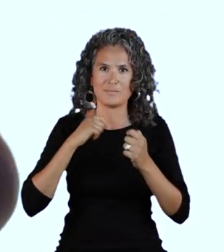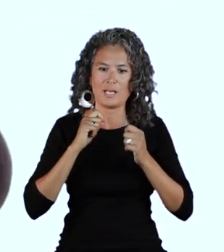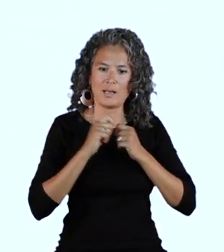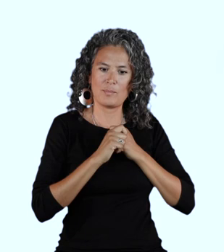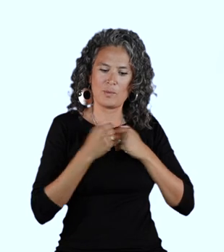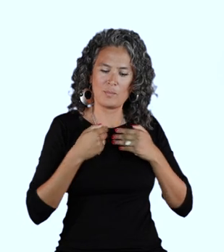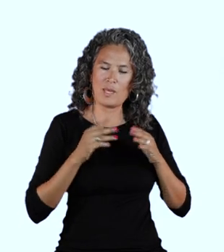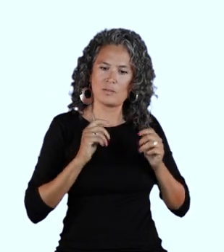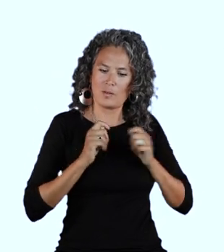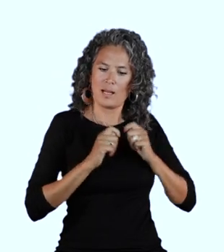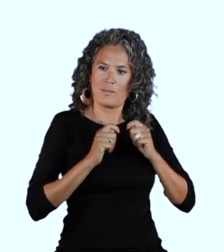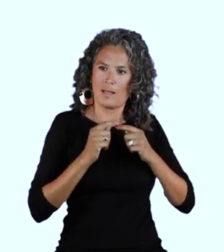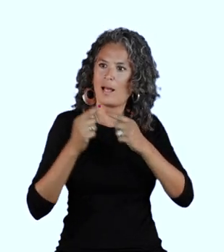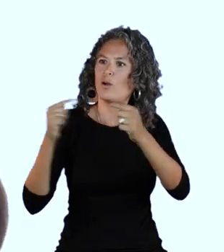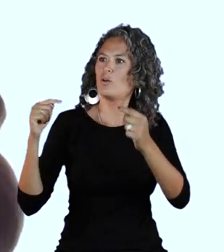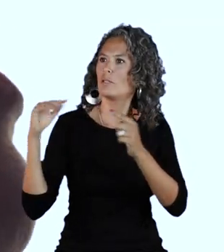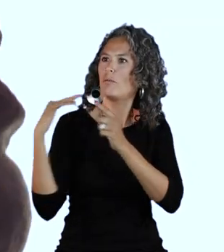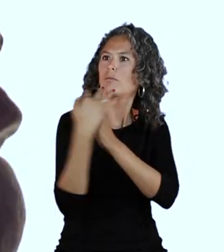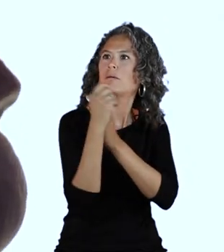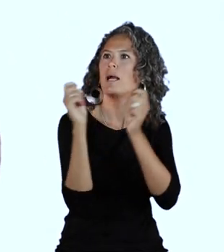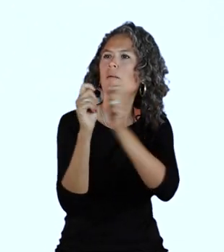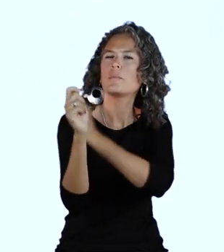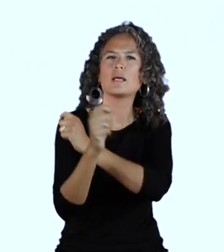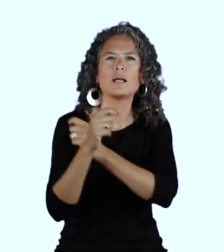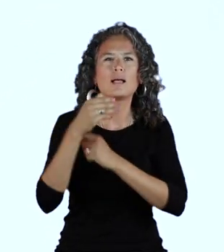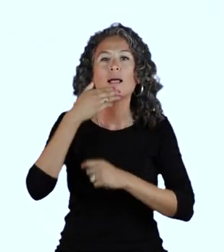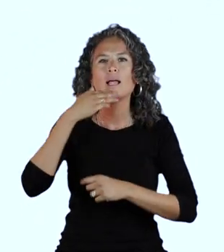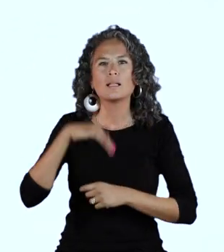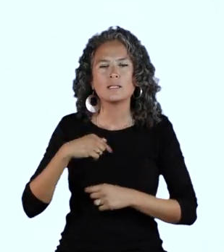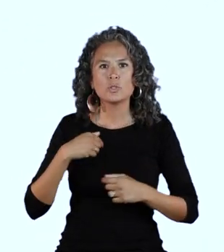cambiaron para mí cuando empecé a entender que yo